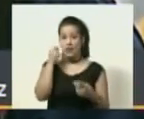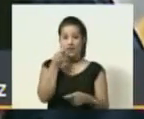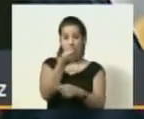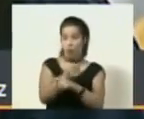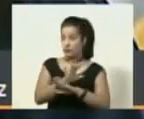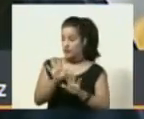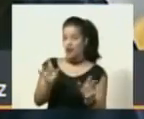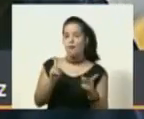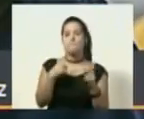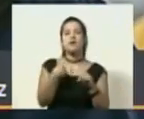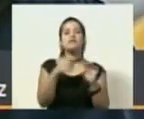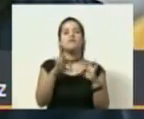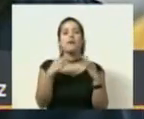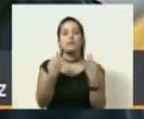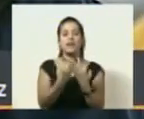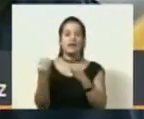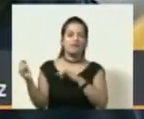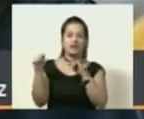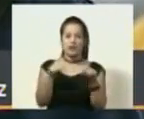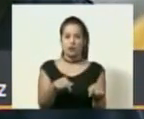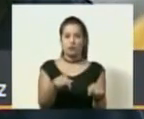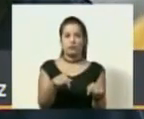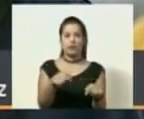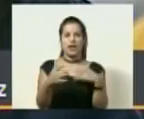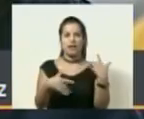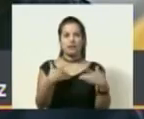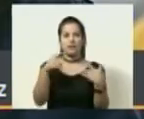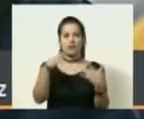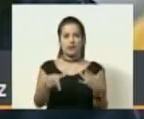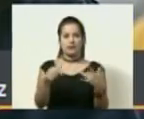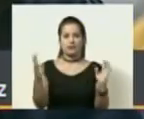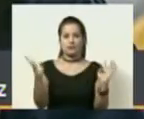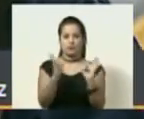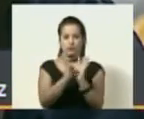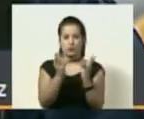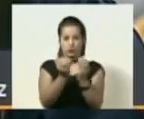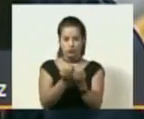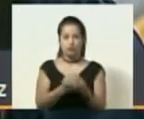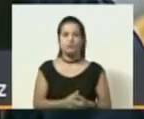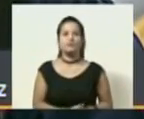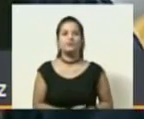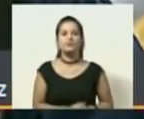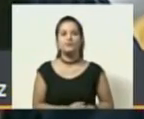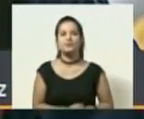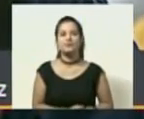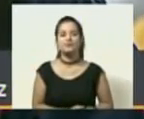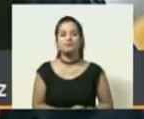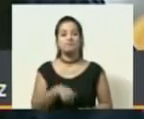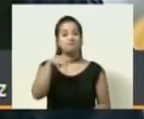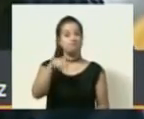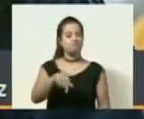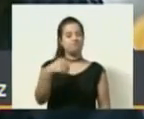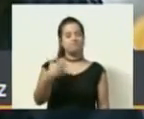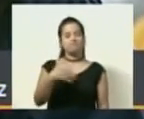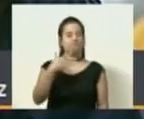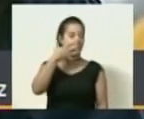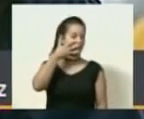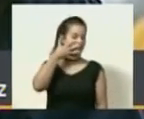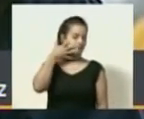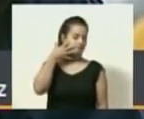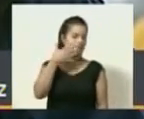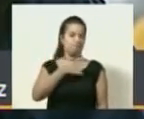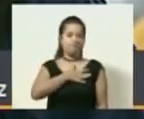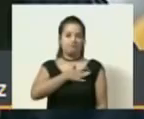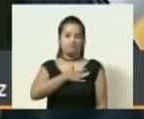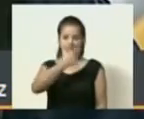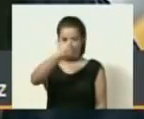y familiares presentes en este acto conjunto. Hoy es un motivo de orgullo para las triunfadoras